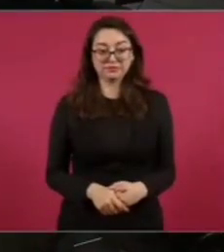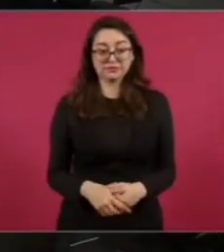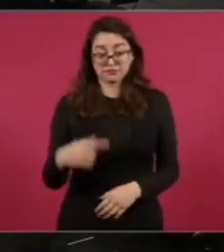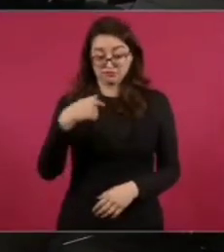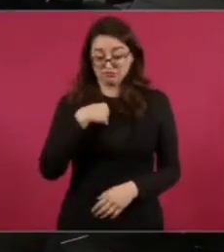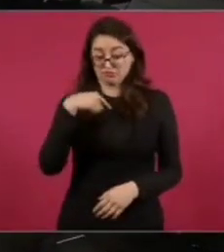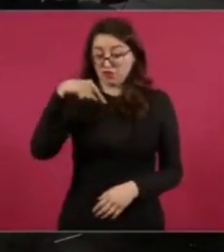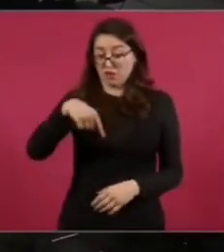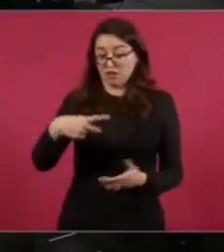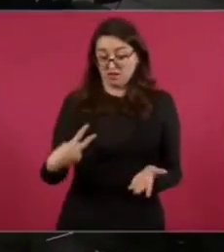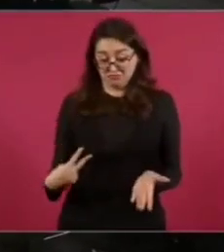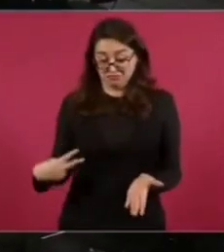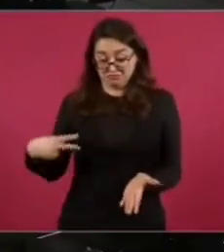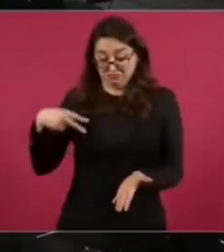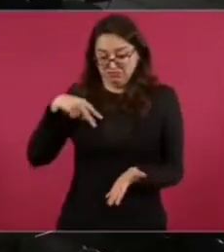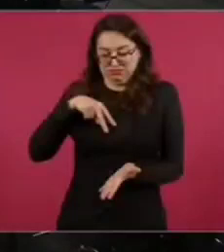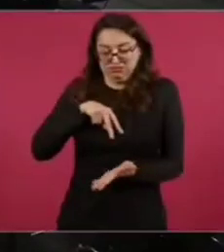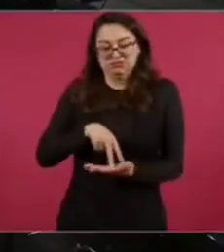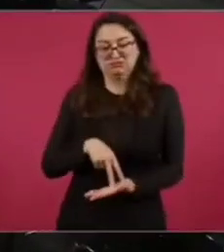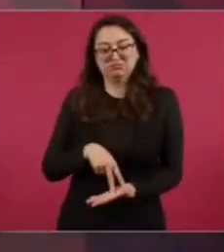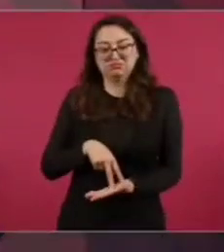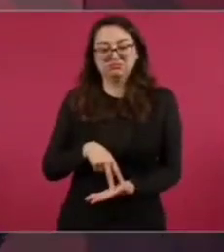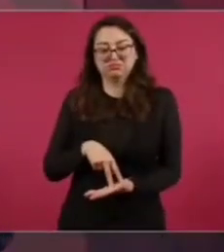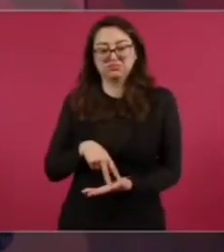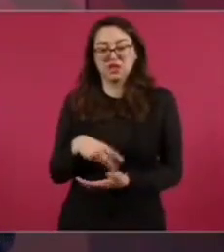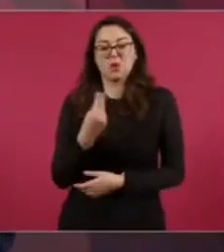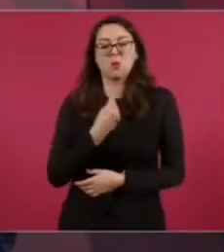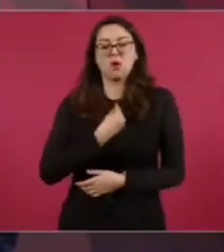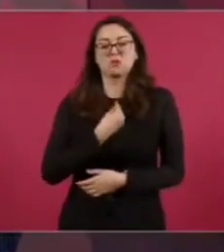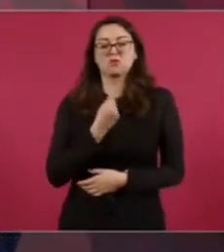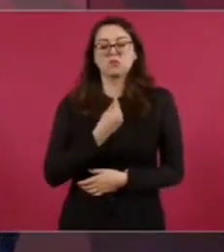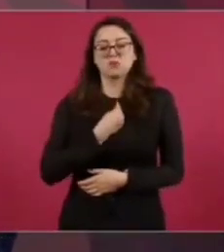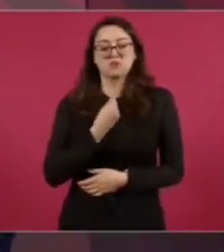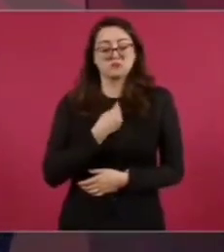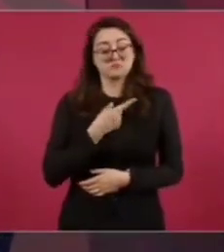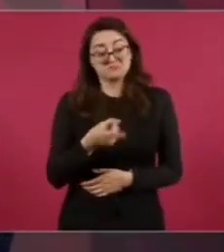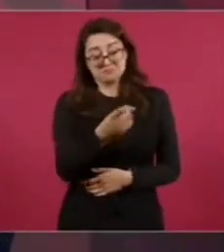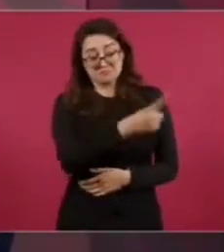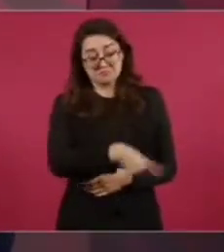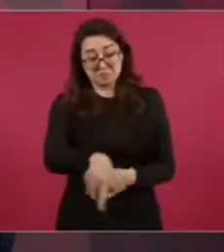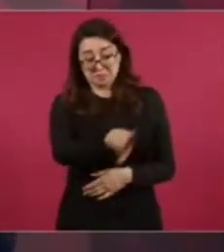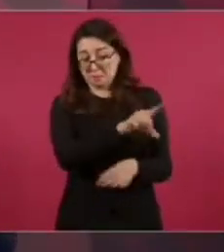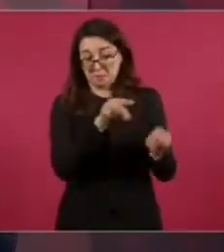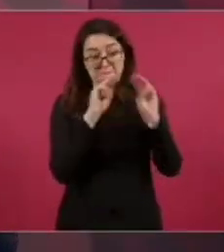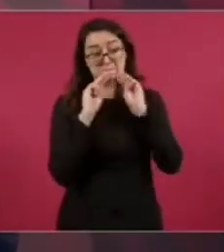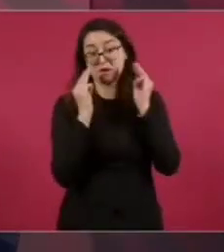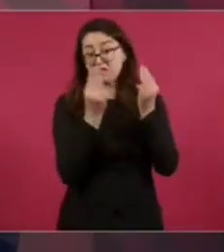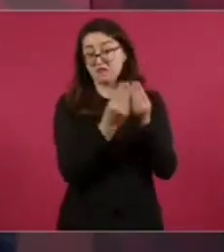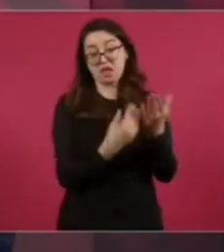Llevo recibiendo golpes de la mafia del poder,